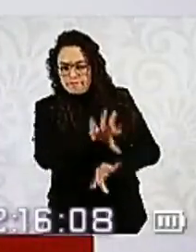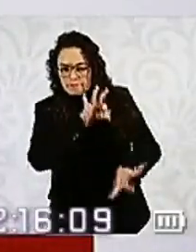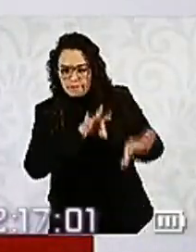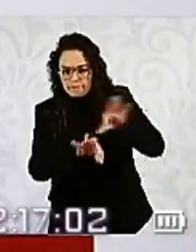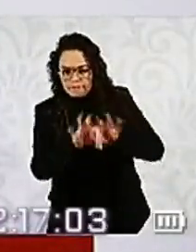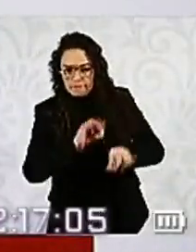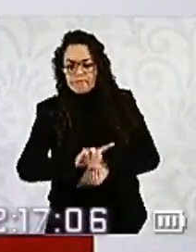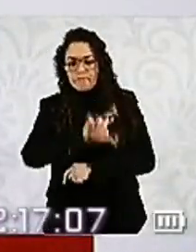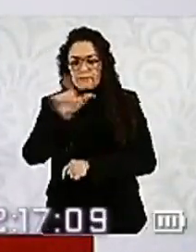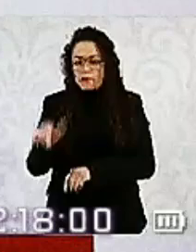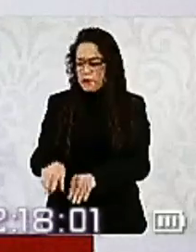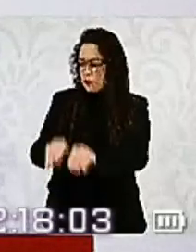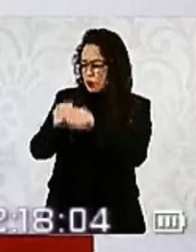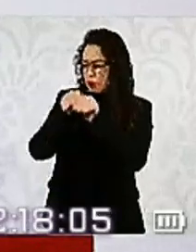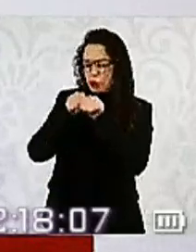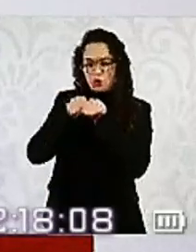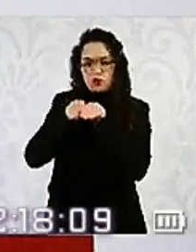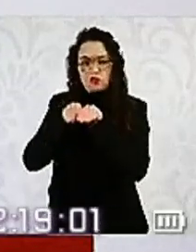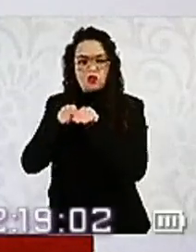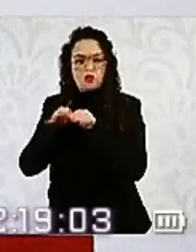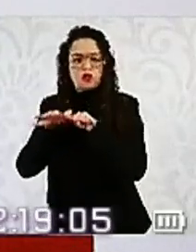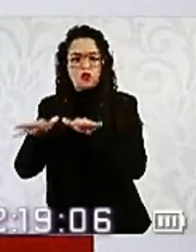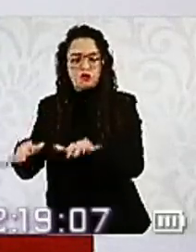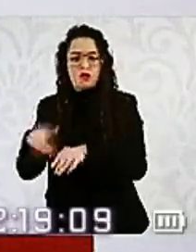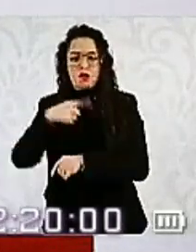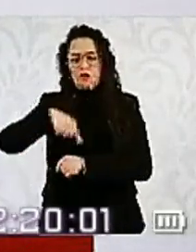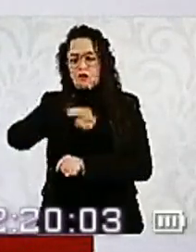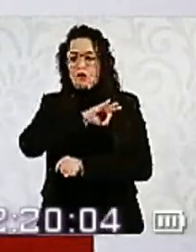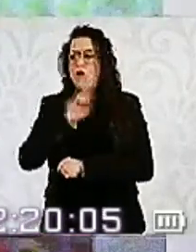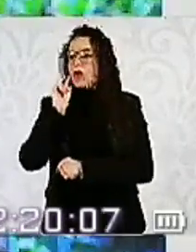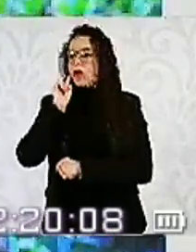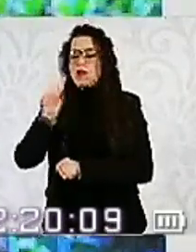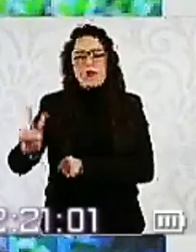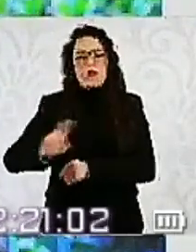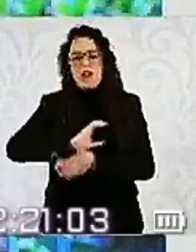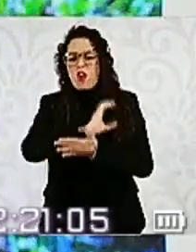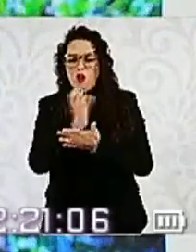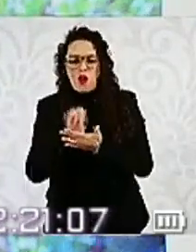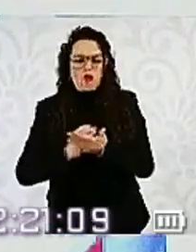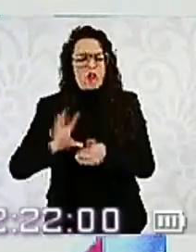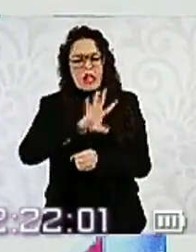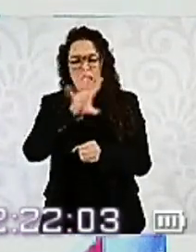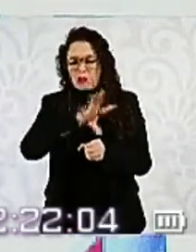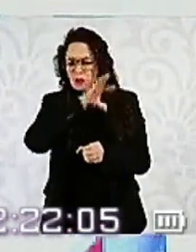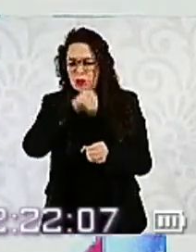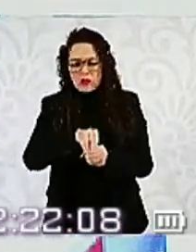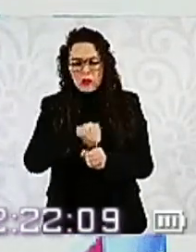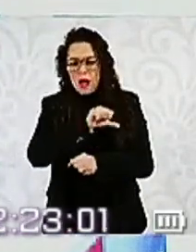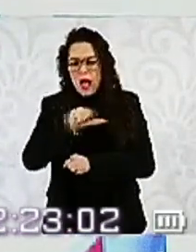van a tener ya toda la información en todo. La siguiente, por favor.